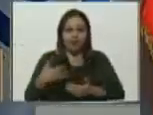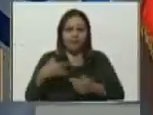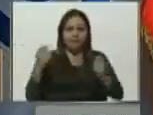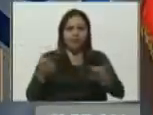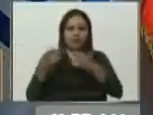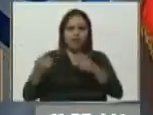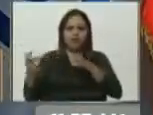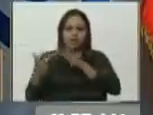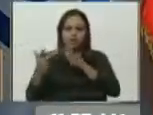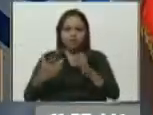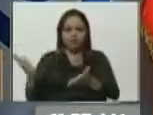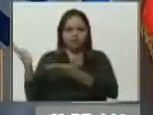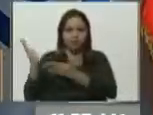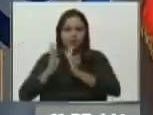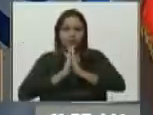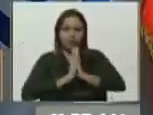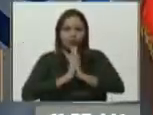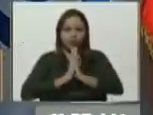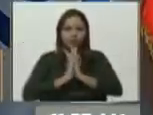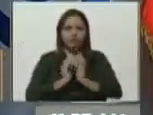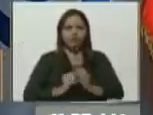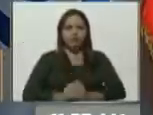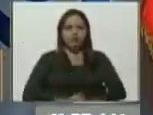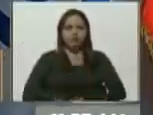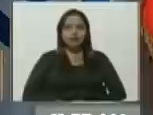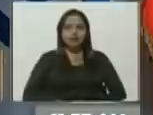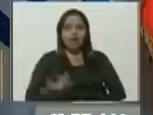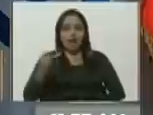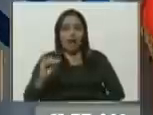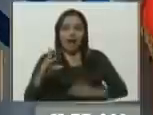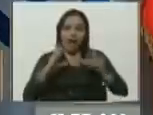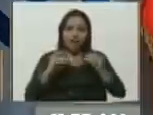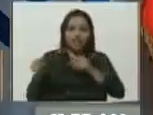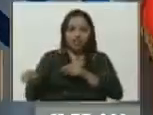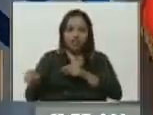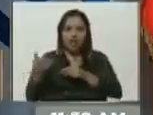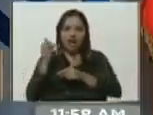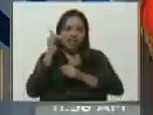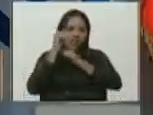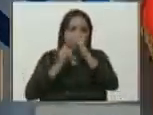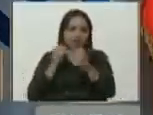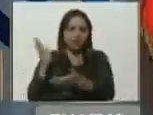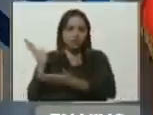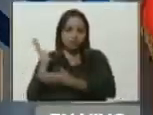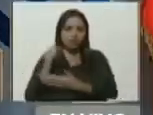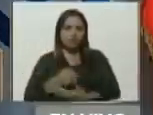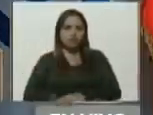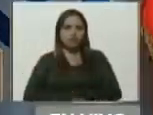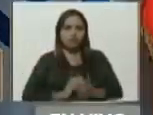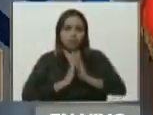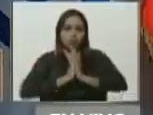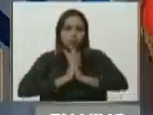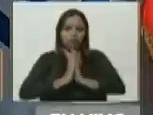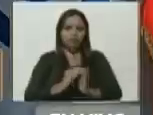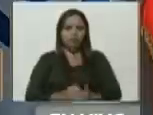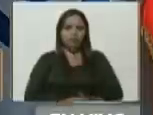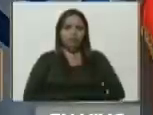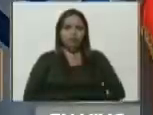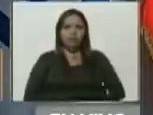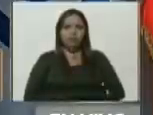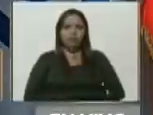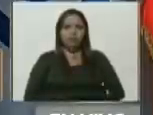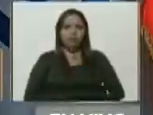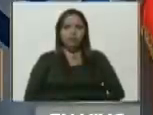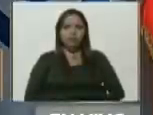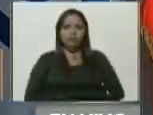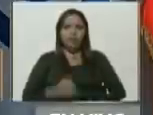nos acompañan, yo quisiera que mientras estamos acá conversando se vea el video, por favor.